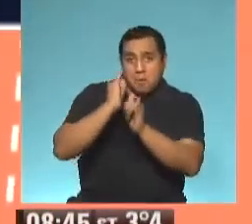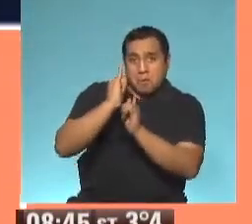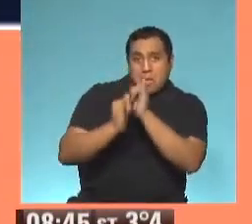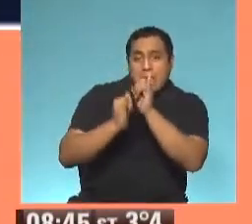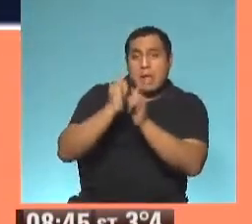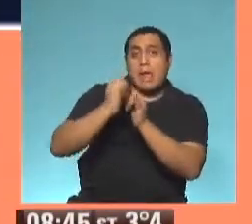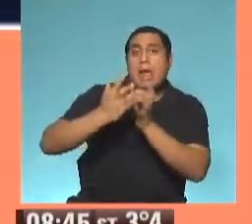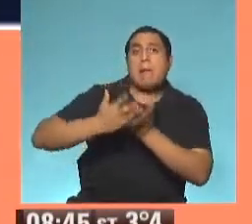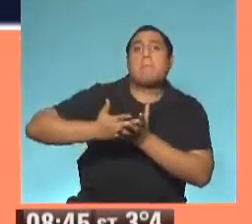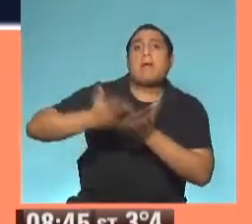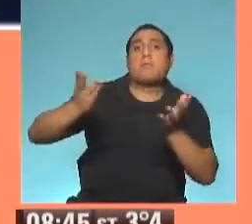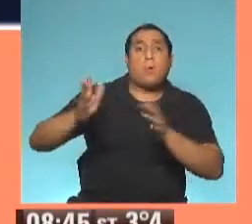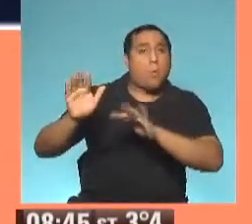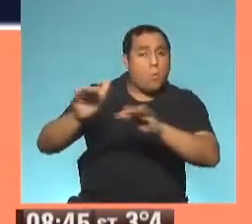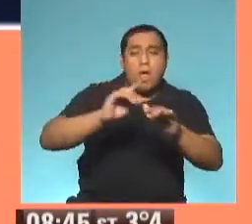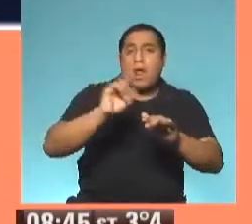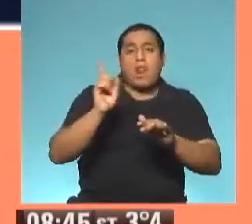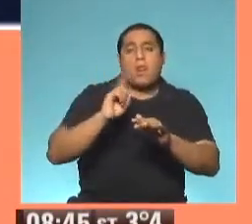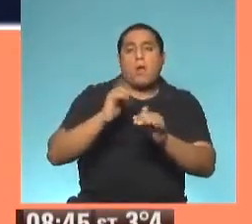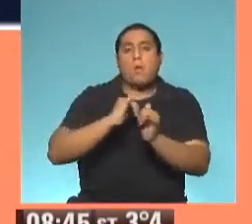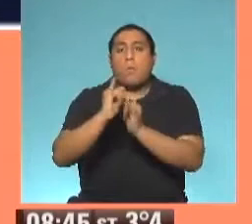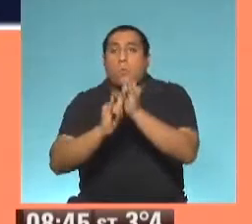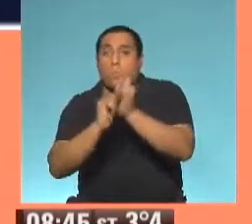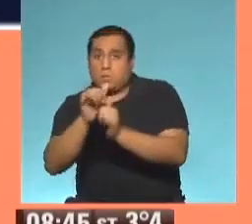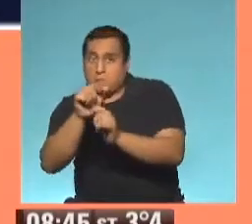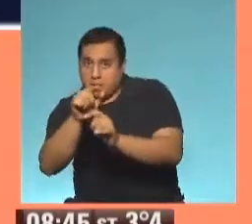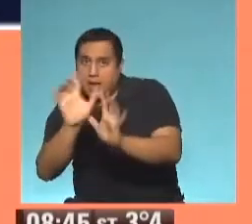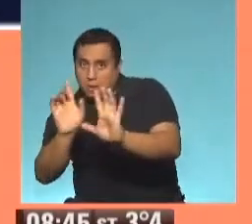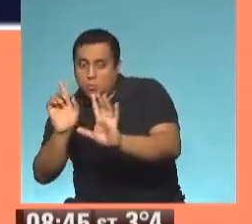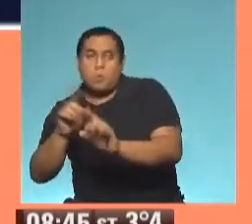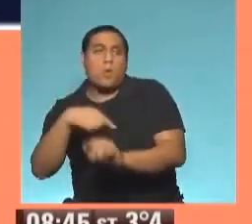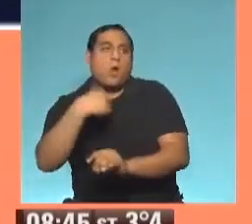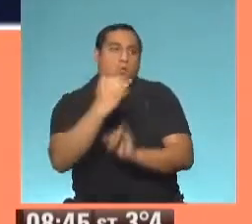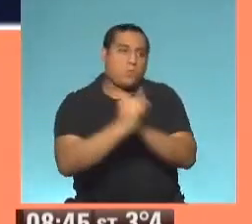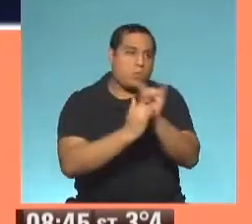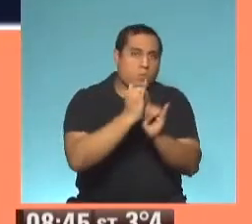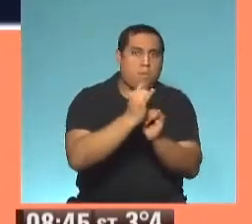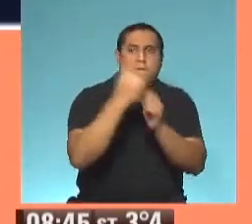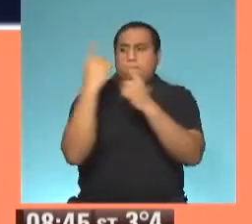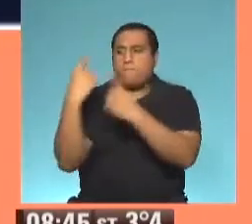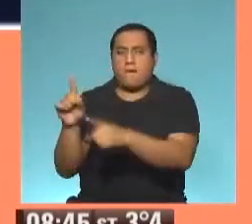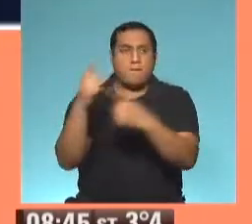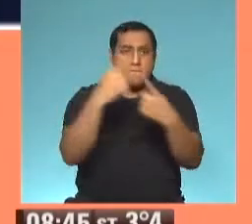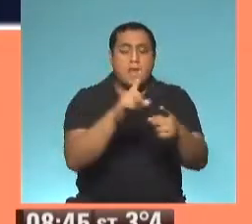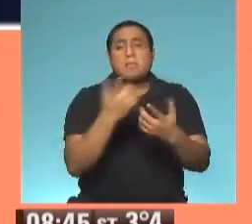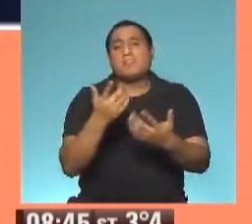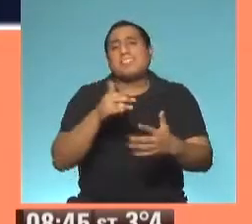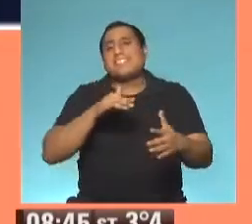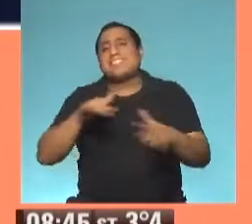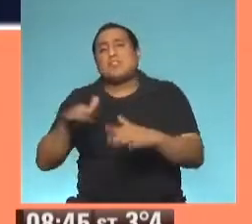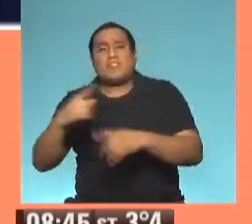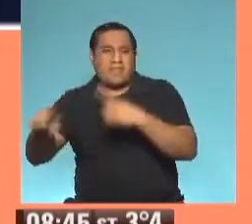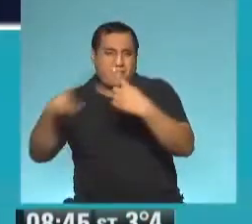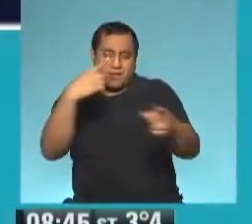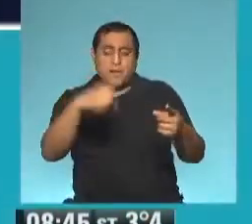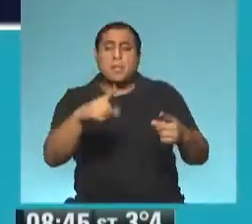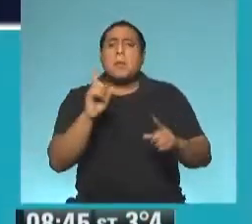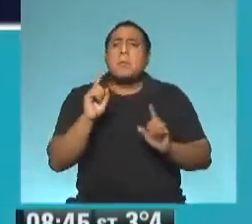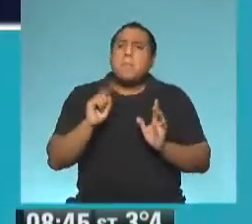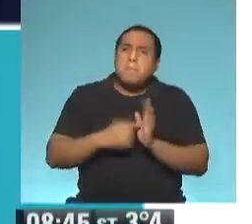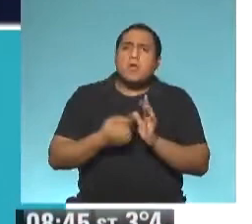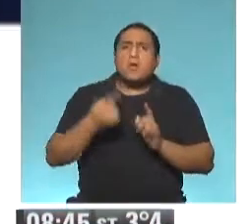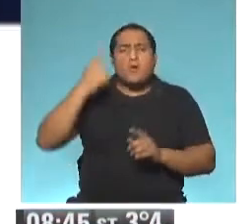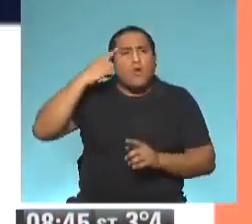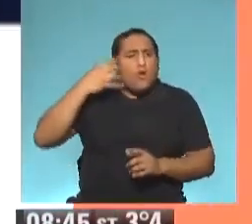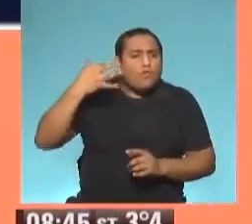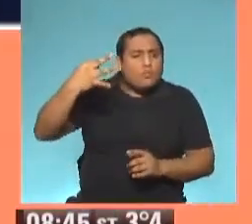mismo tiempo. ¿Sí? Claramente, claramente que no. Son disímiles las circunstancias, pero la incertidumbre es una emoción que también,